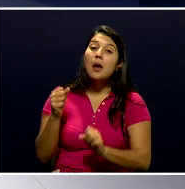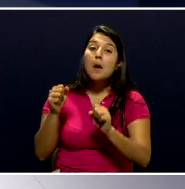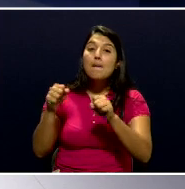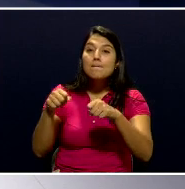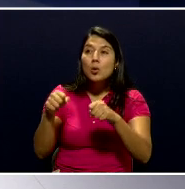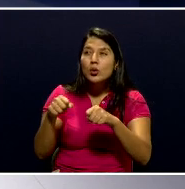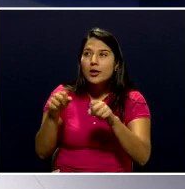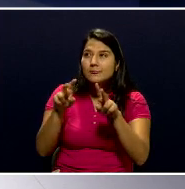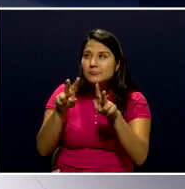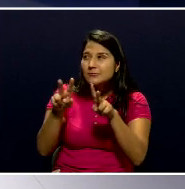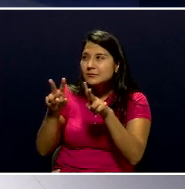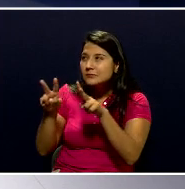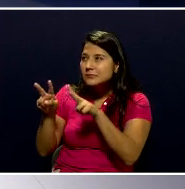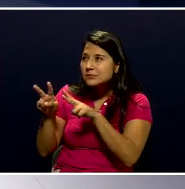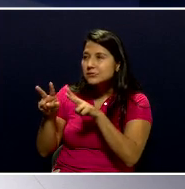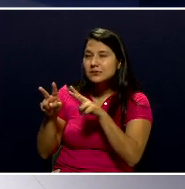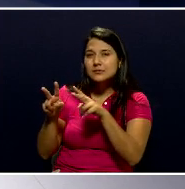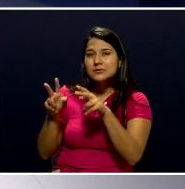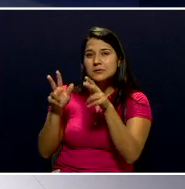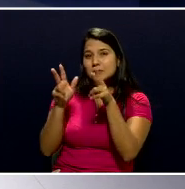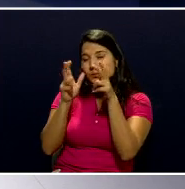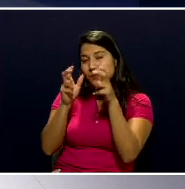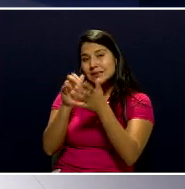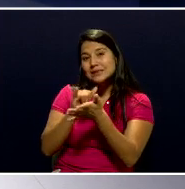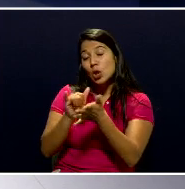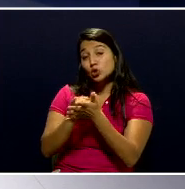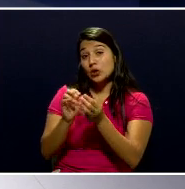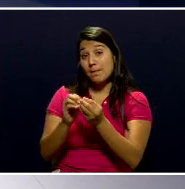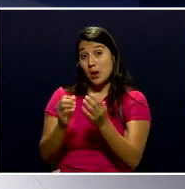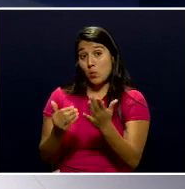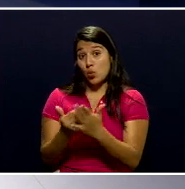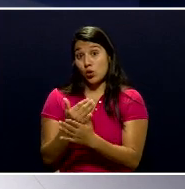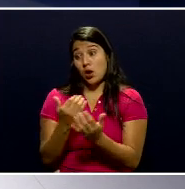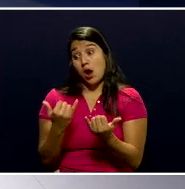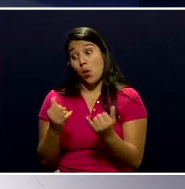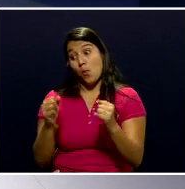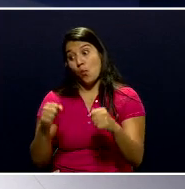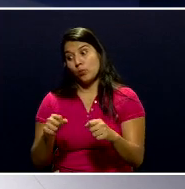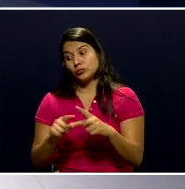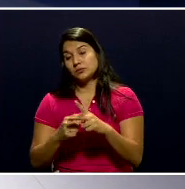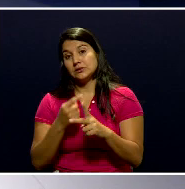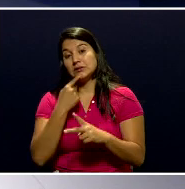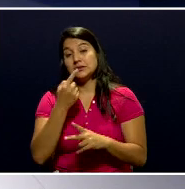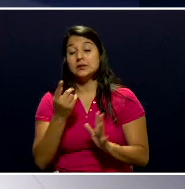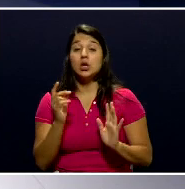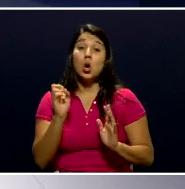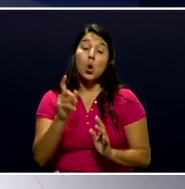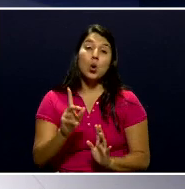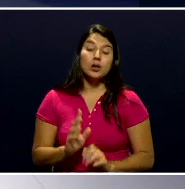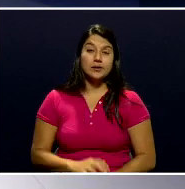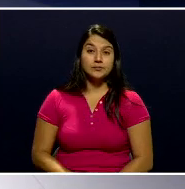ese San José más moderno, que ahora podríamos empezar a decir, bueno, está